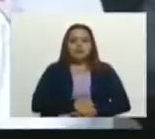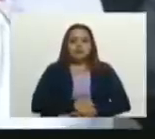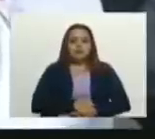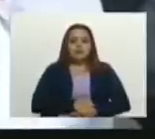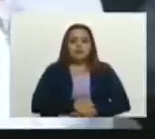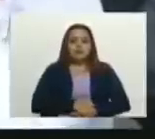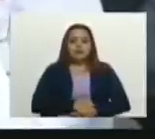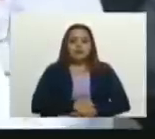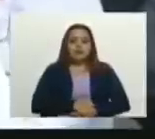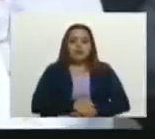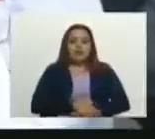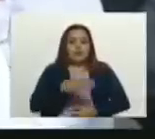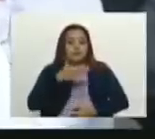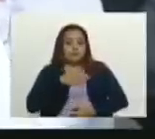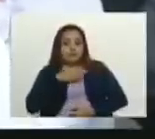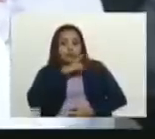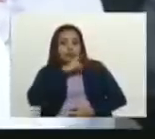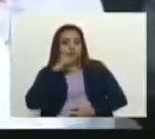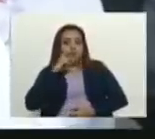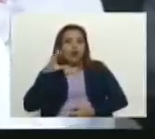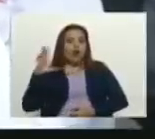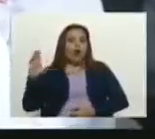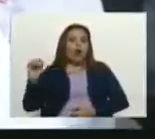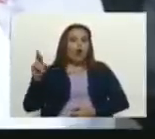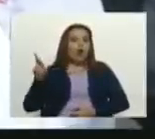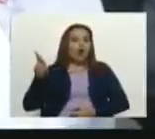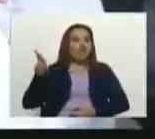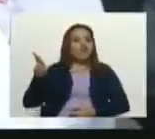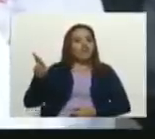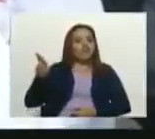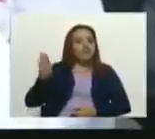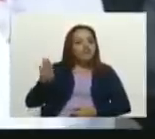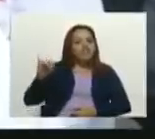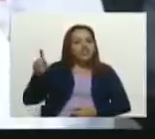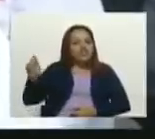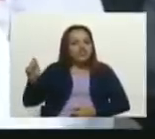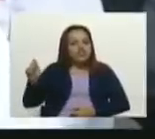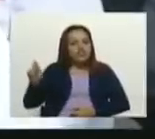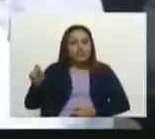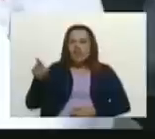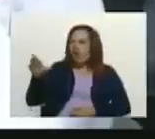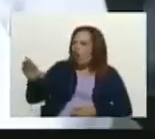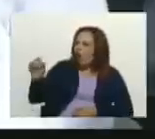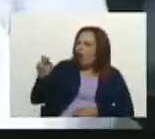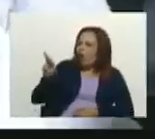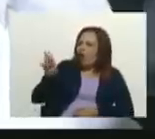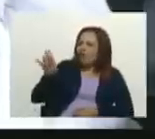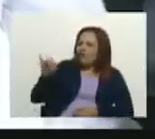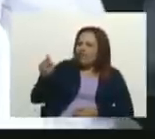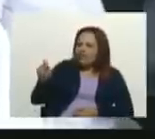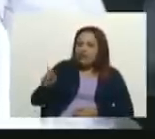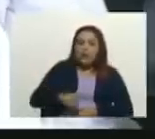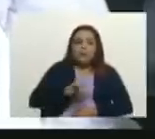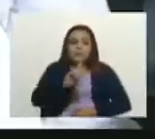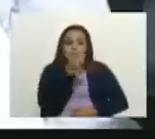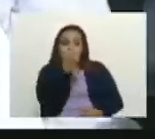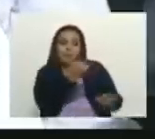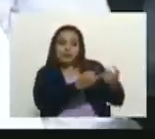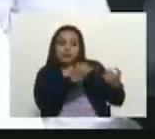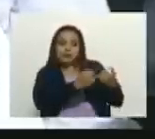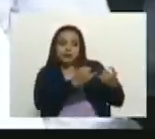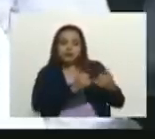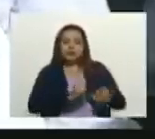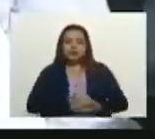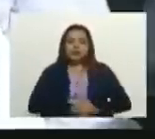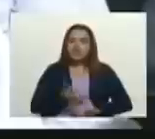Mi nombre es Miguel Corby Gómez. De verdad que... ¿Corby? Sí, señor. ¿El primer apellido? El primer apellido. ¿De dónde